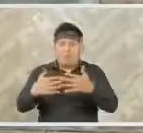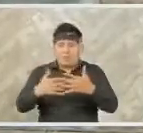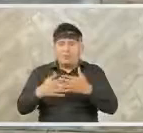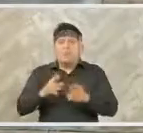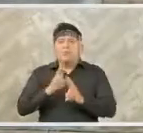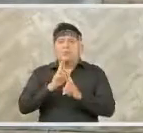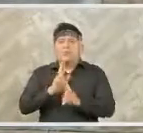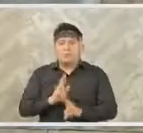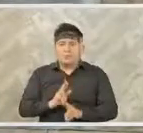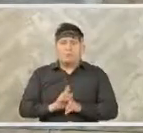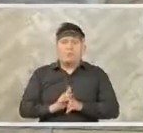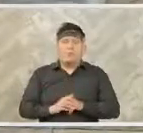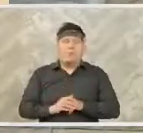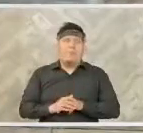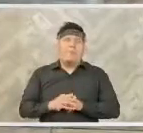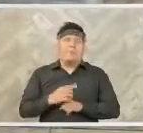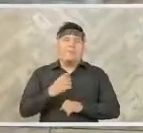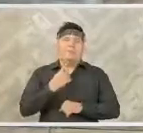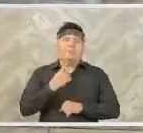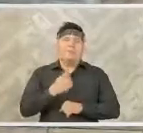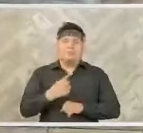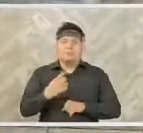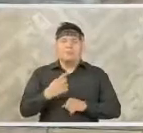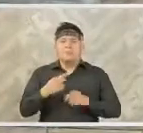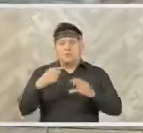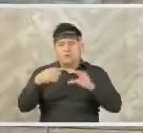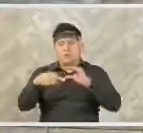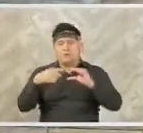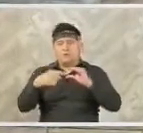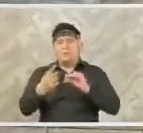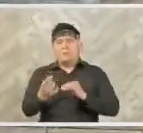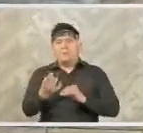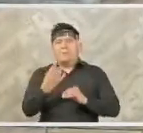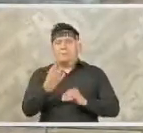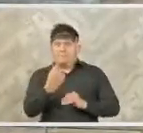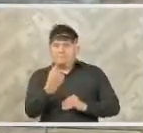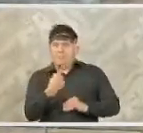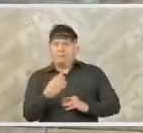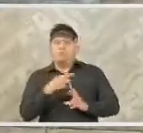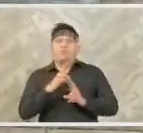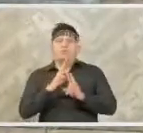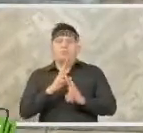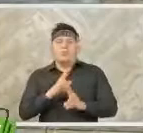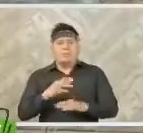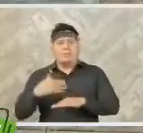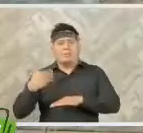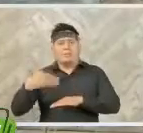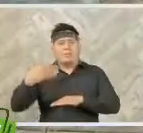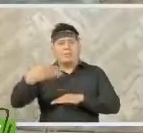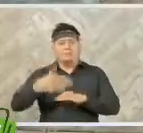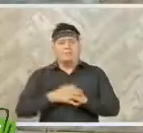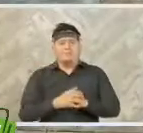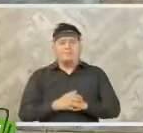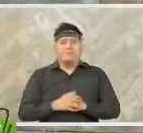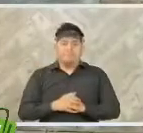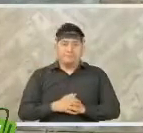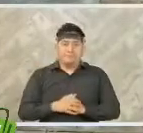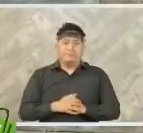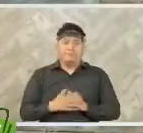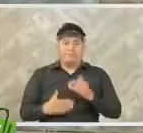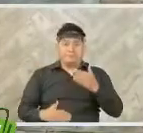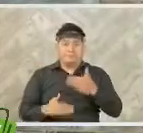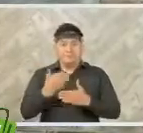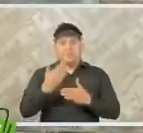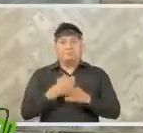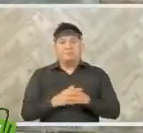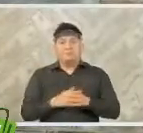si usted así lo desea, mi invitación es a que deje ahí de una vez su correo electrónico y podemos dar respuesta oportuna a esas inquietudes. Y de una vez, si